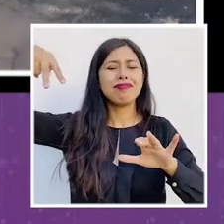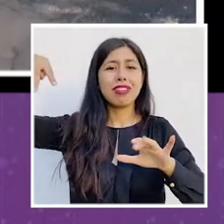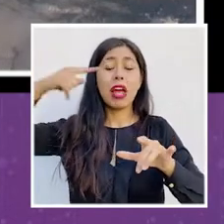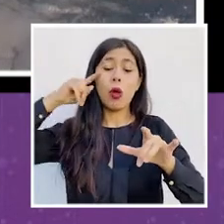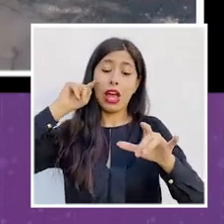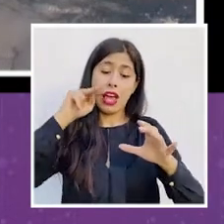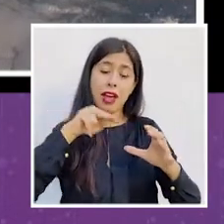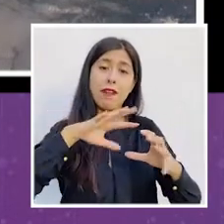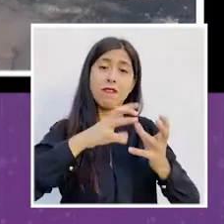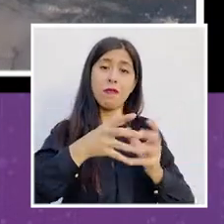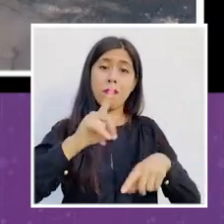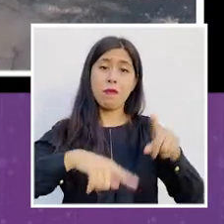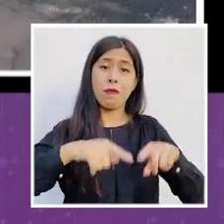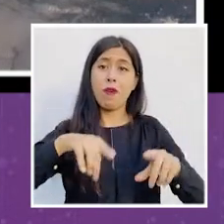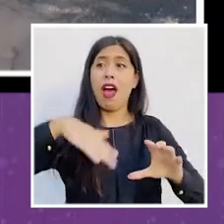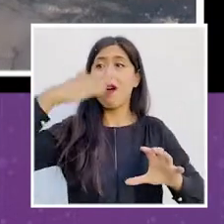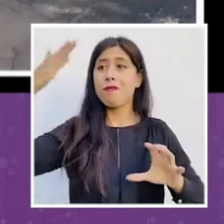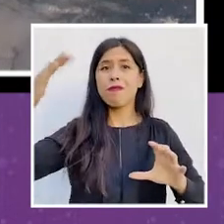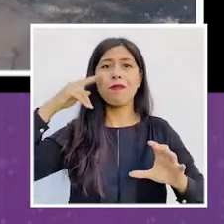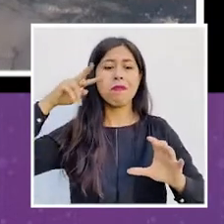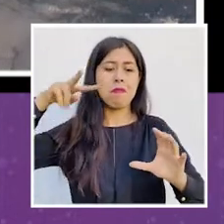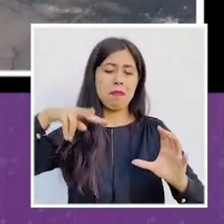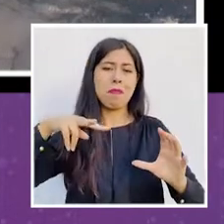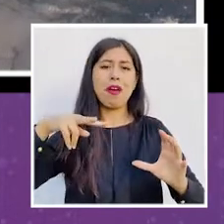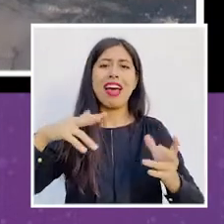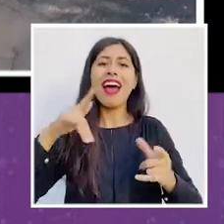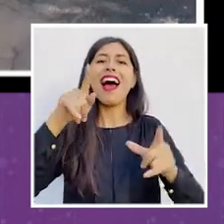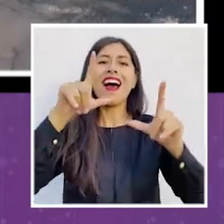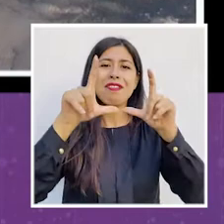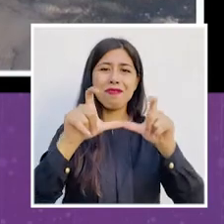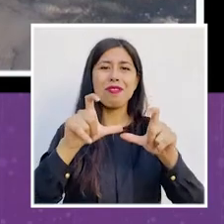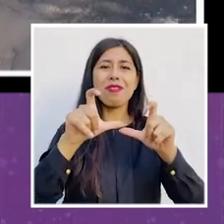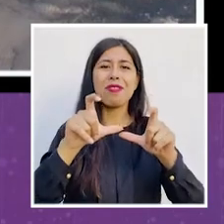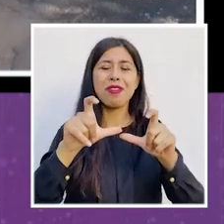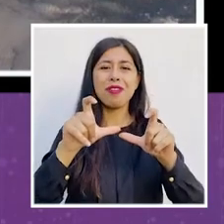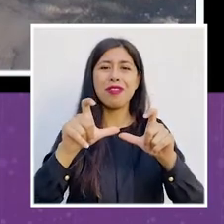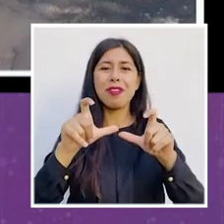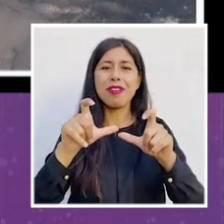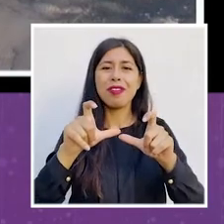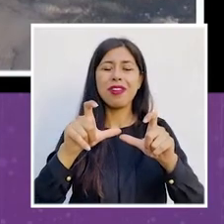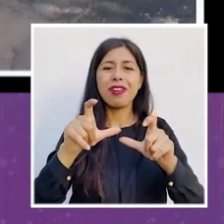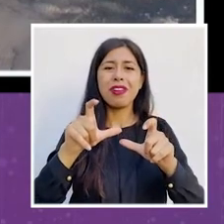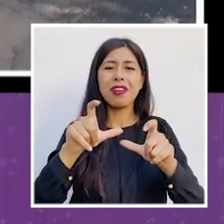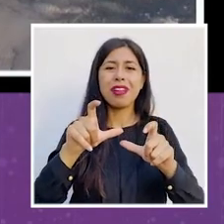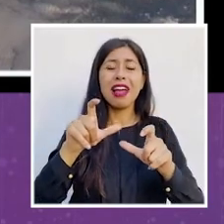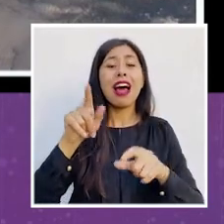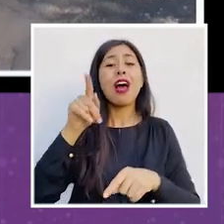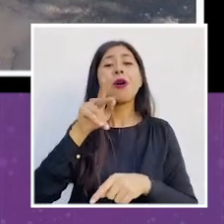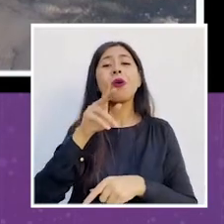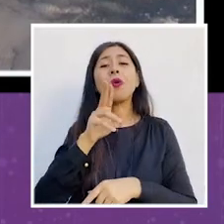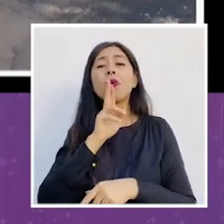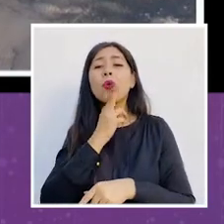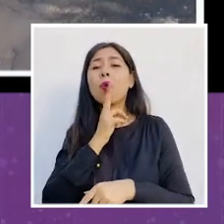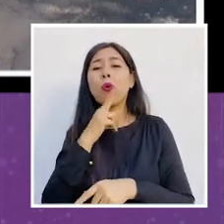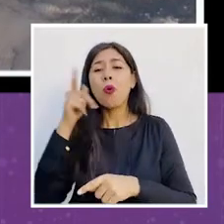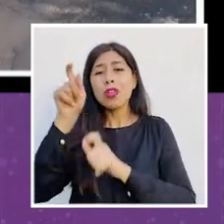Lo que están viendo acá es una fotografía tomada por los cosmonautas rusos en 1999,